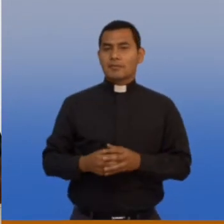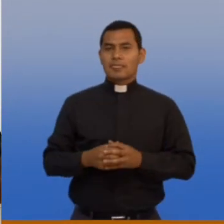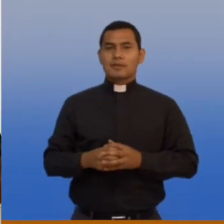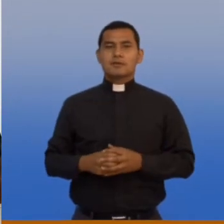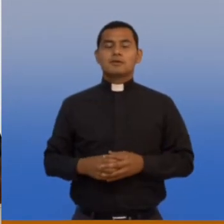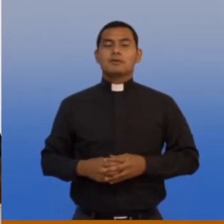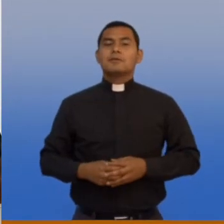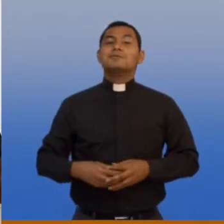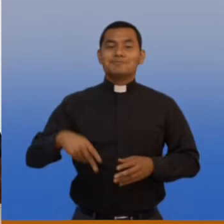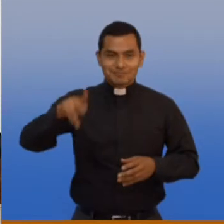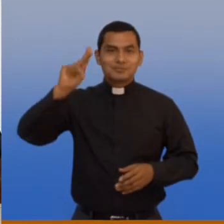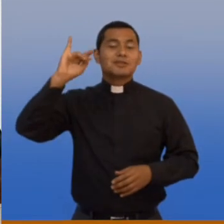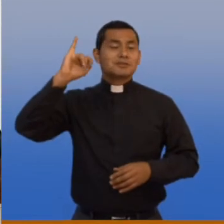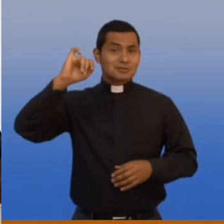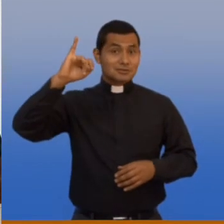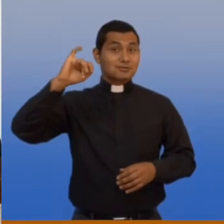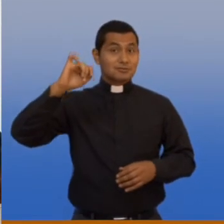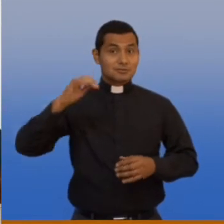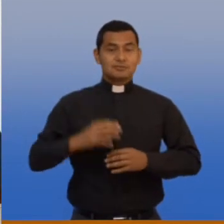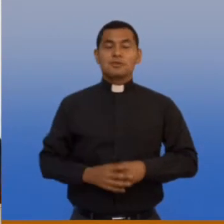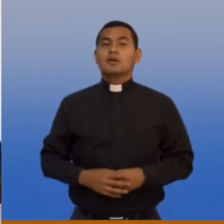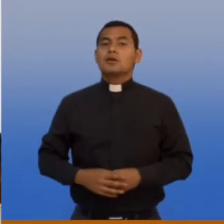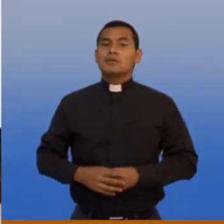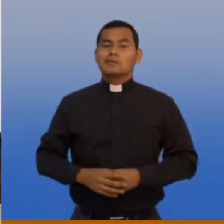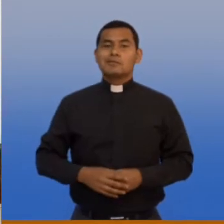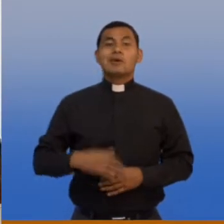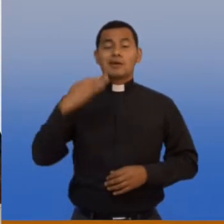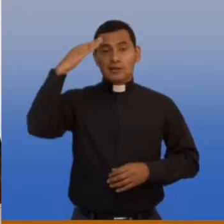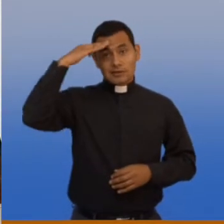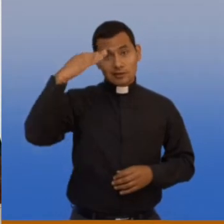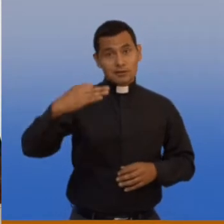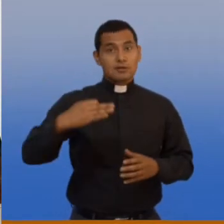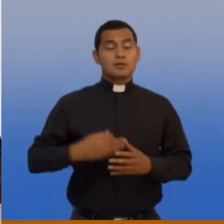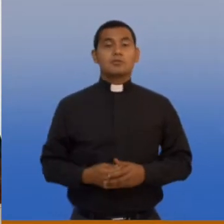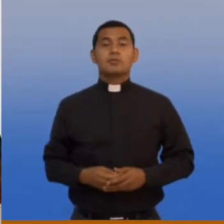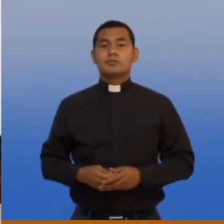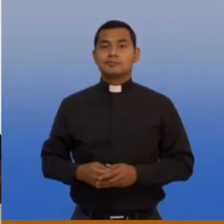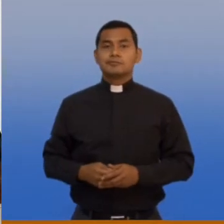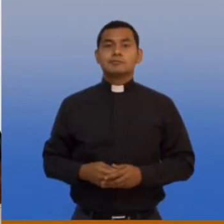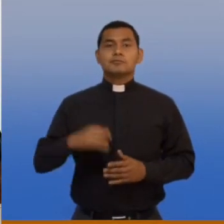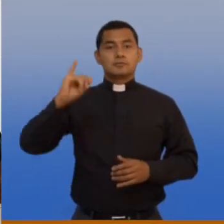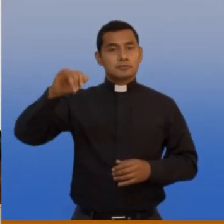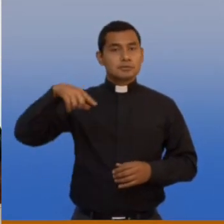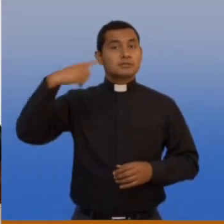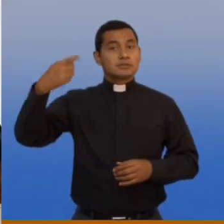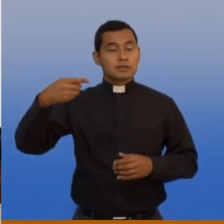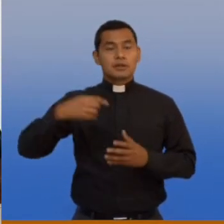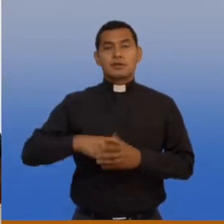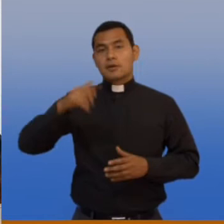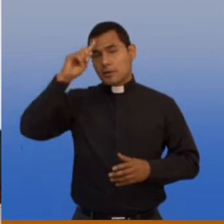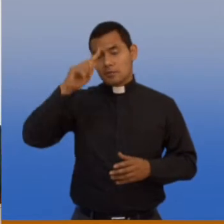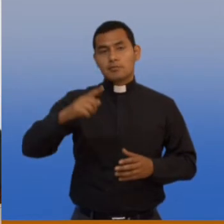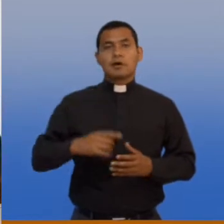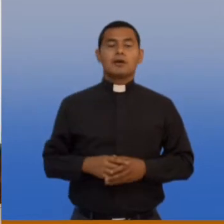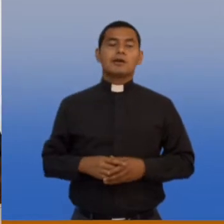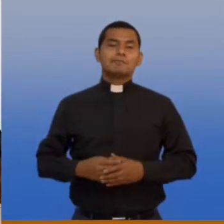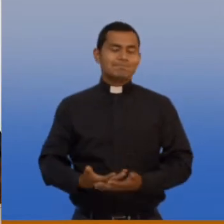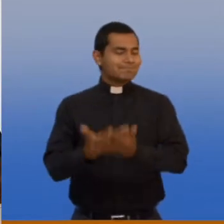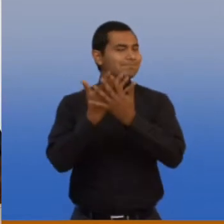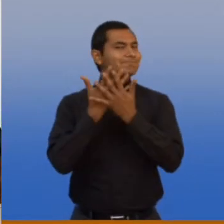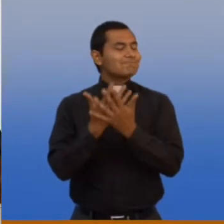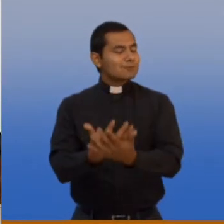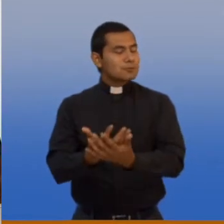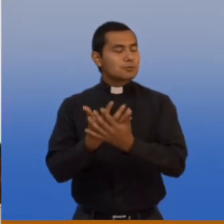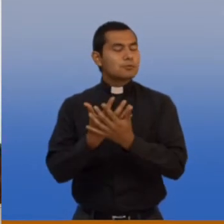buena para descansar del ritmo de tensión y de trabajo que llevan todos los días en su vida. Es una ocasión muy buena